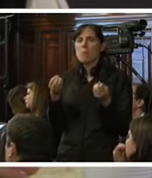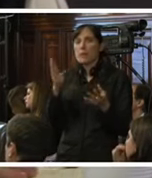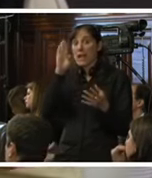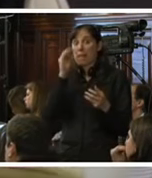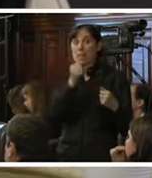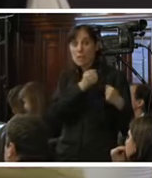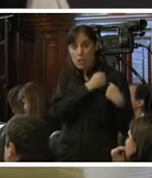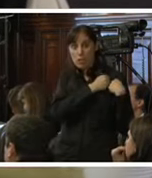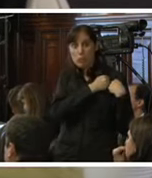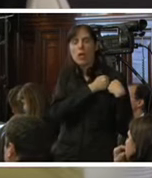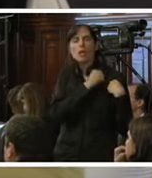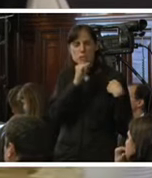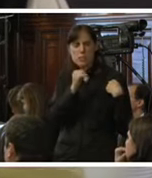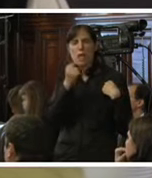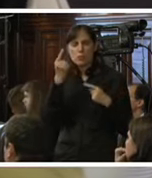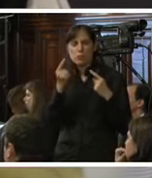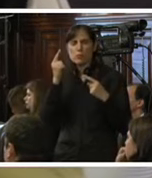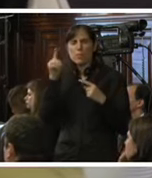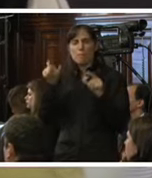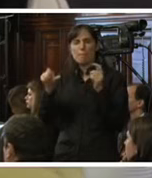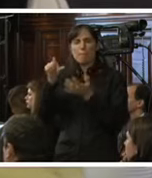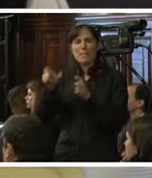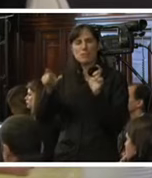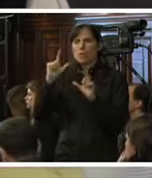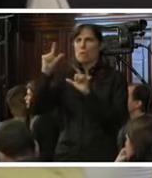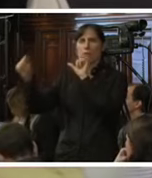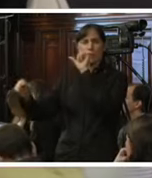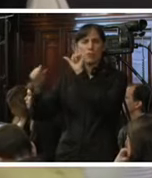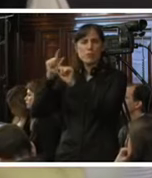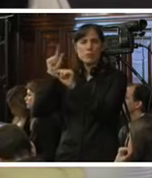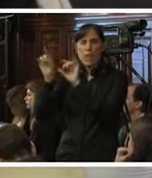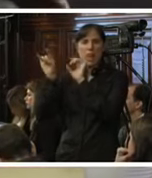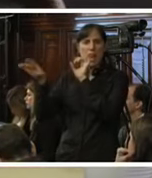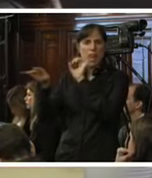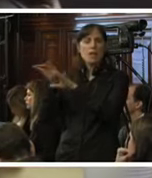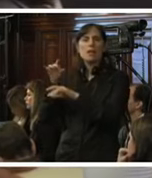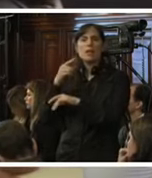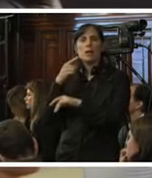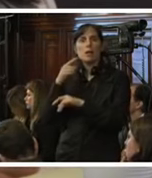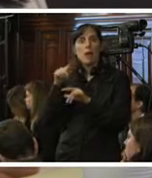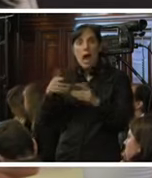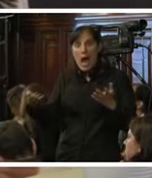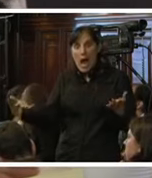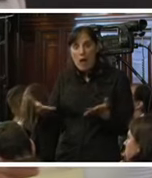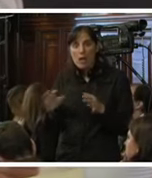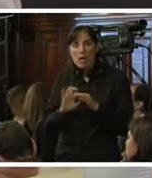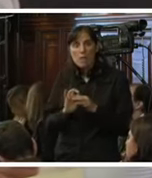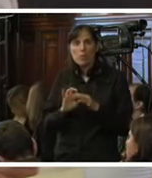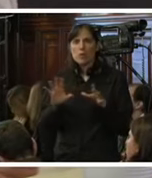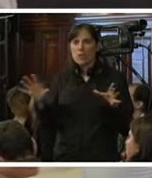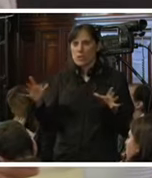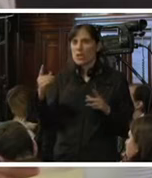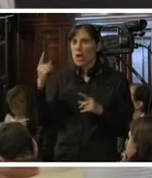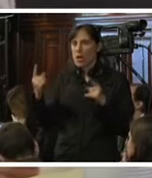ha tenido personas exiliadas, en democracia actualmente existen personas que han sido recibidas bajo el estatus